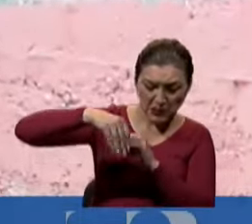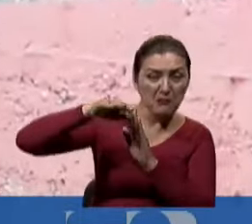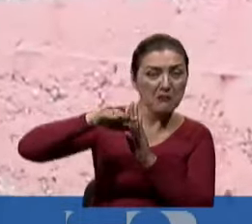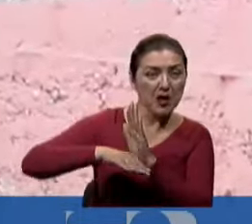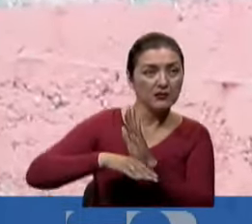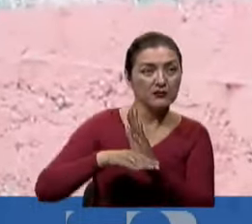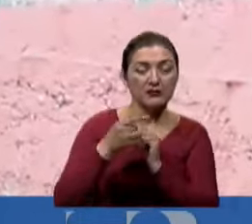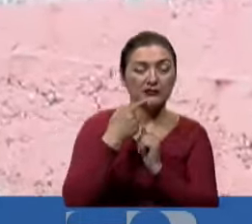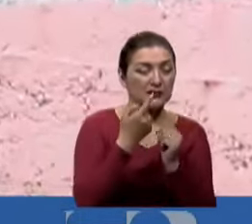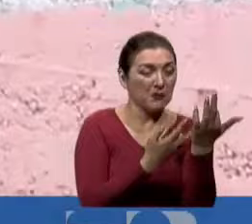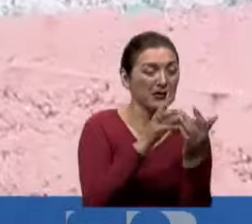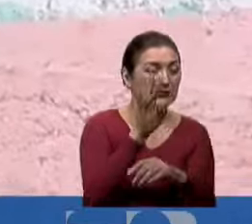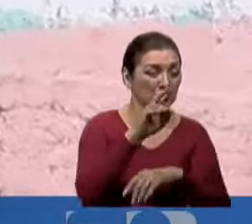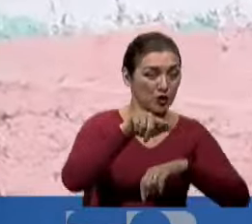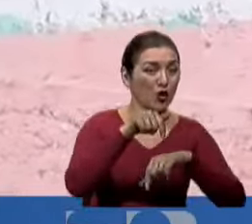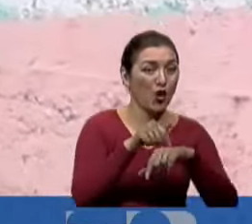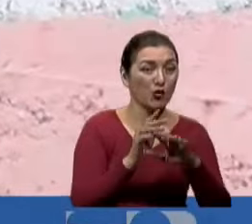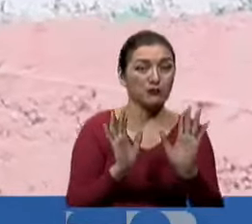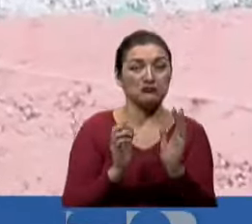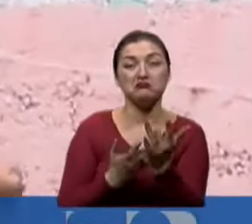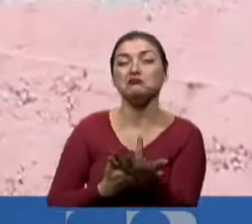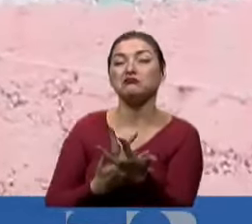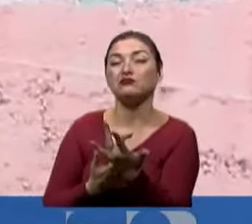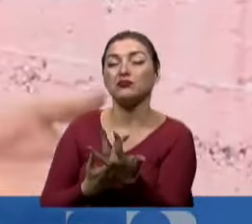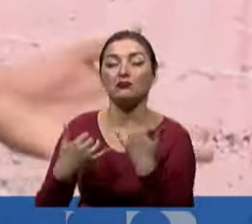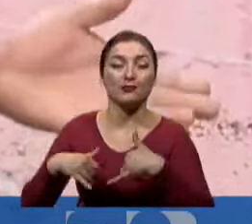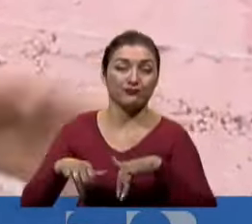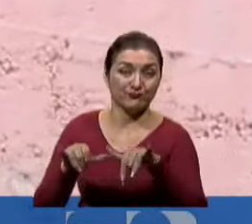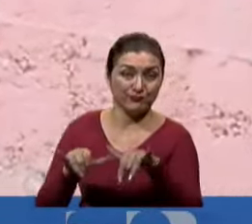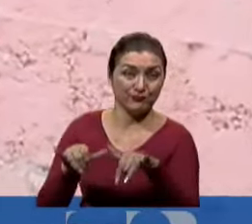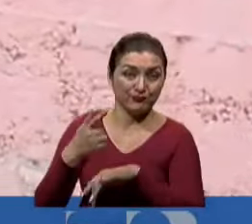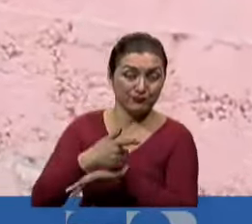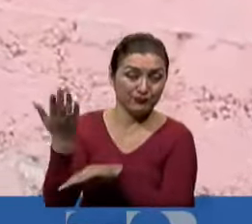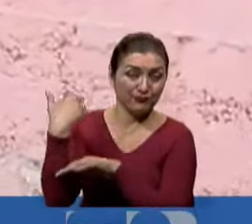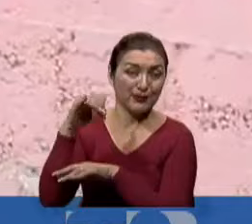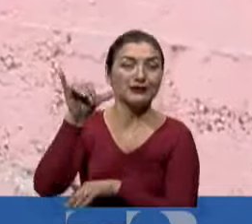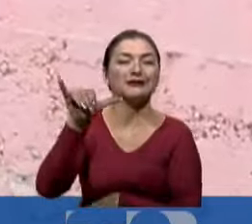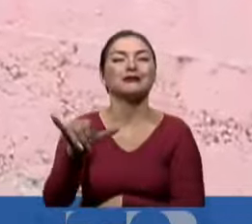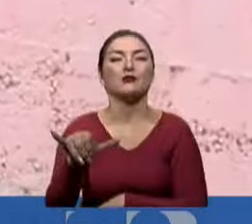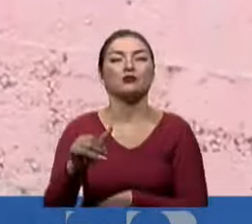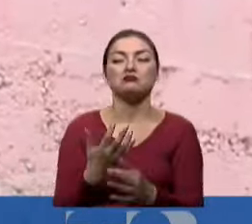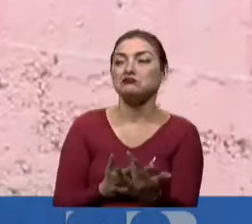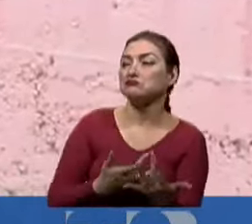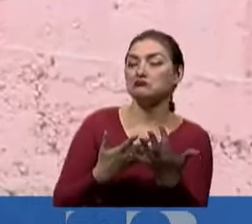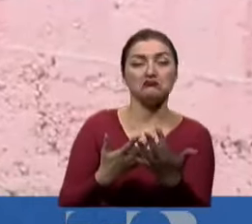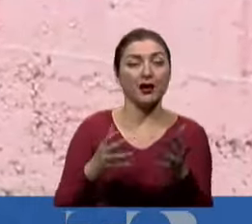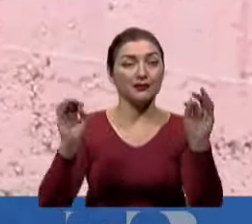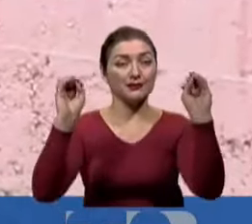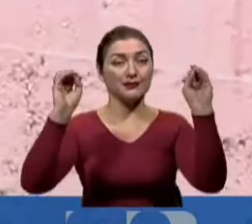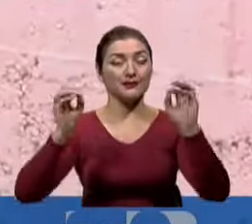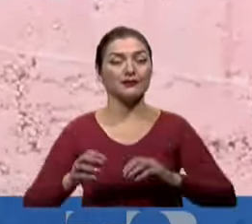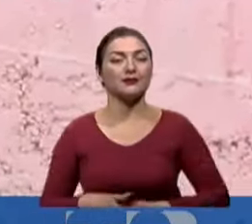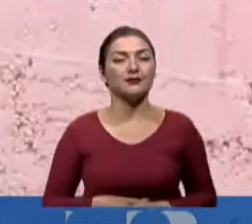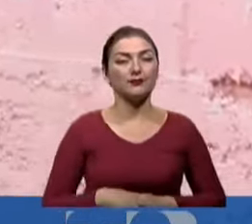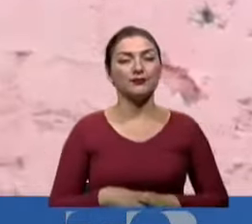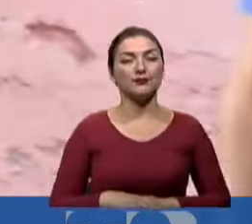esperen 72 horas, ¿qué ha sucedido? Hasta ahora, usted ve, estamos desde el día sábado y nadie se acerca para acá. Así